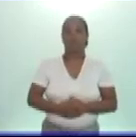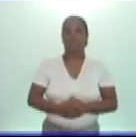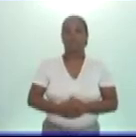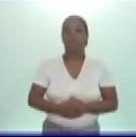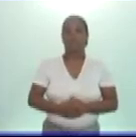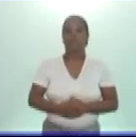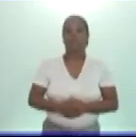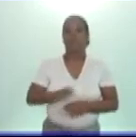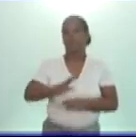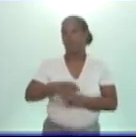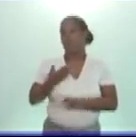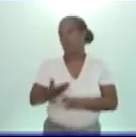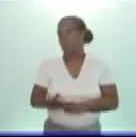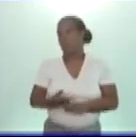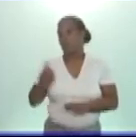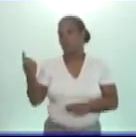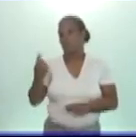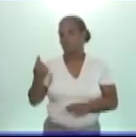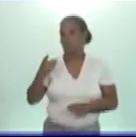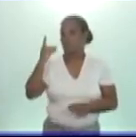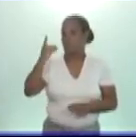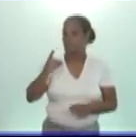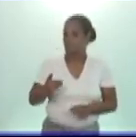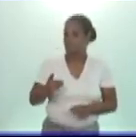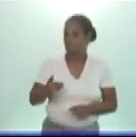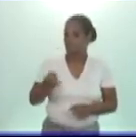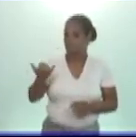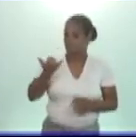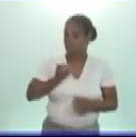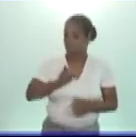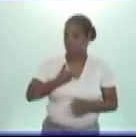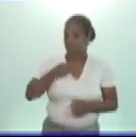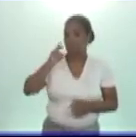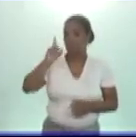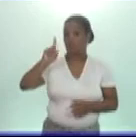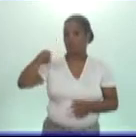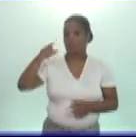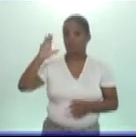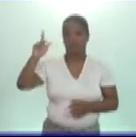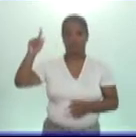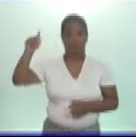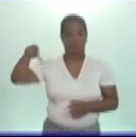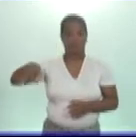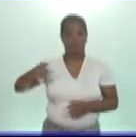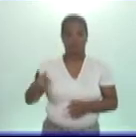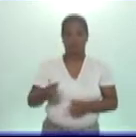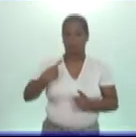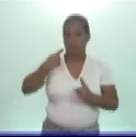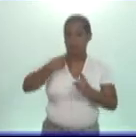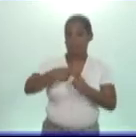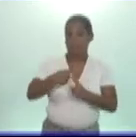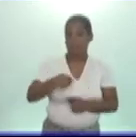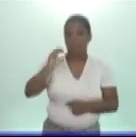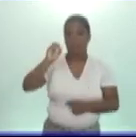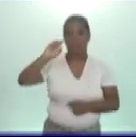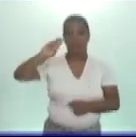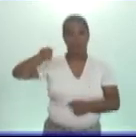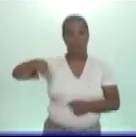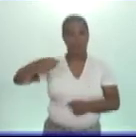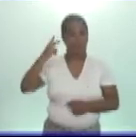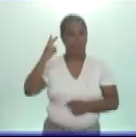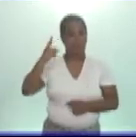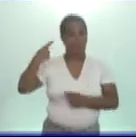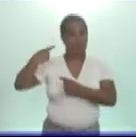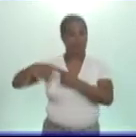bastaría con sumar este dato, 1,5 kilogramos, con los 0,2 kilogramos de la otra pesa. Y obtengo 1,7